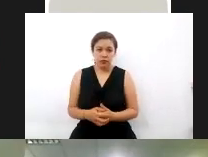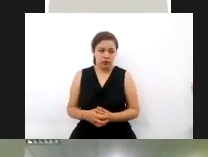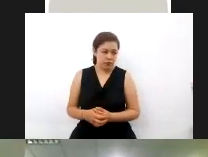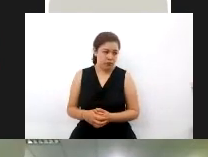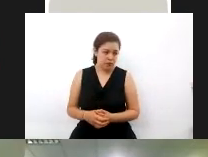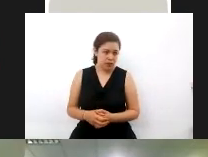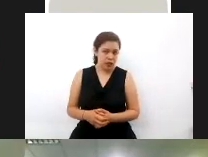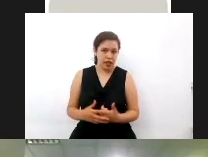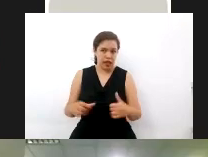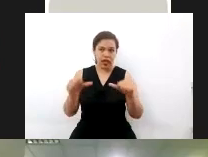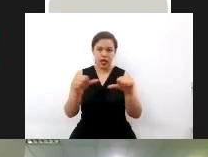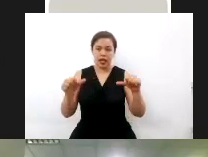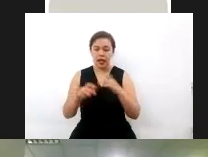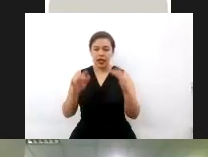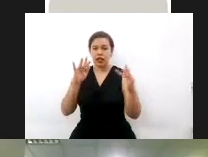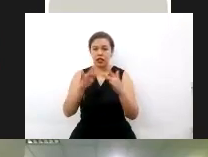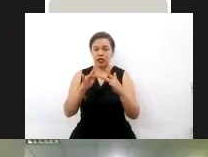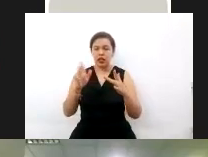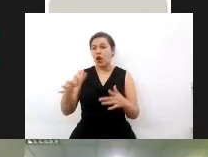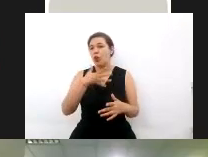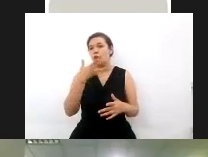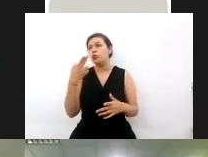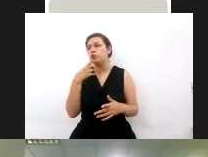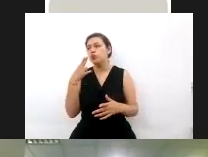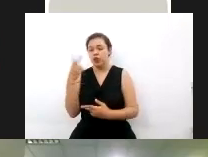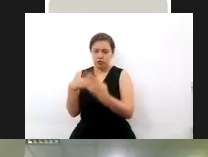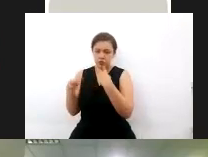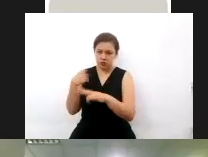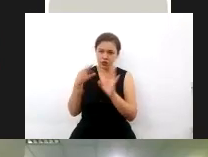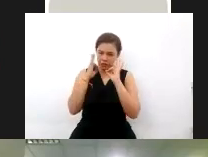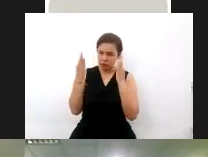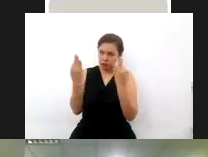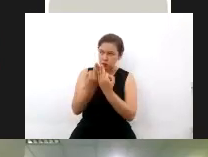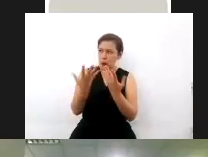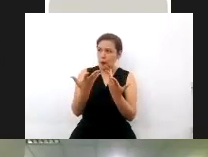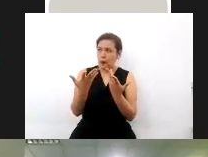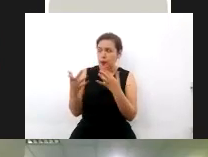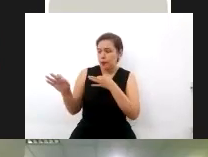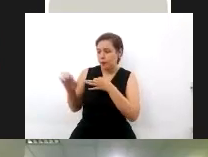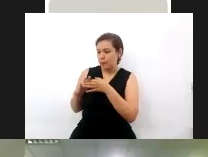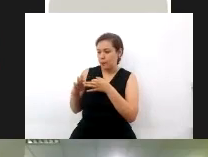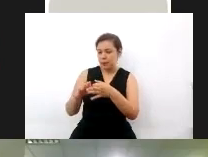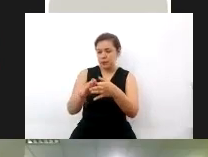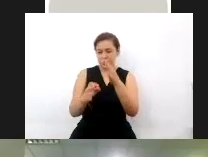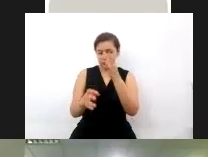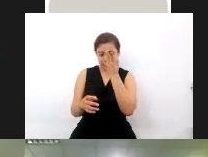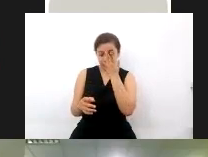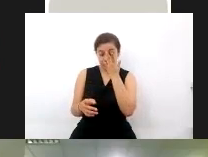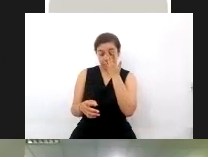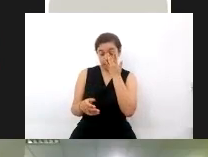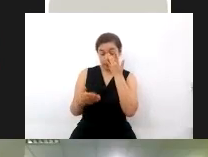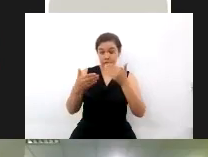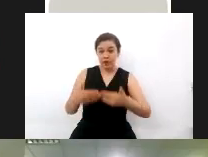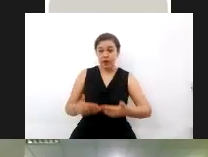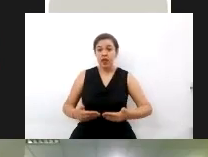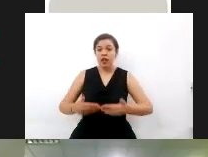de contacto con usuarios de manera muy constante, barreras de acrílico o de